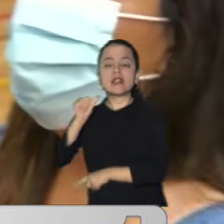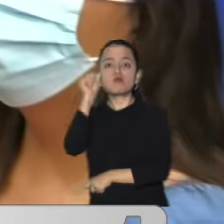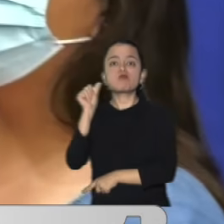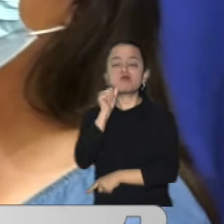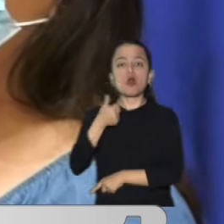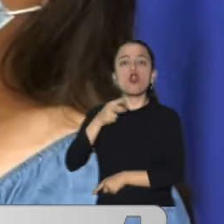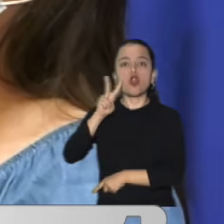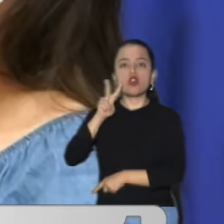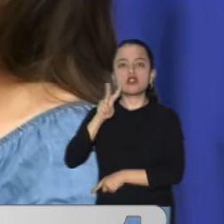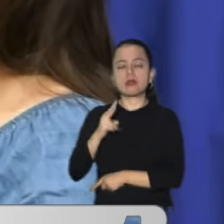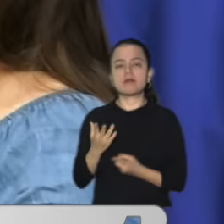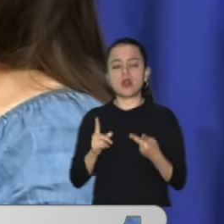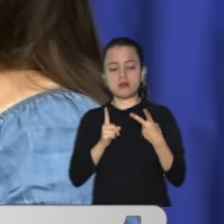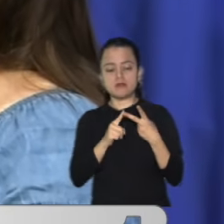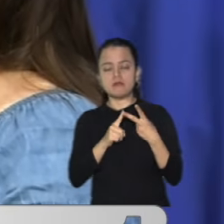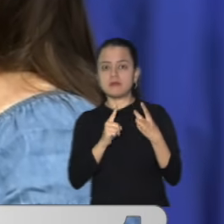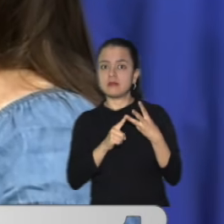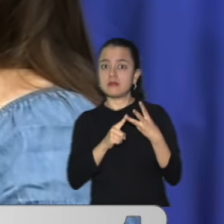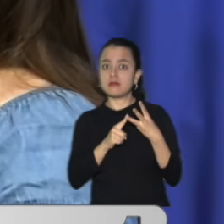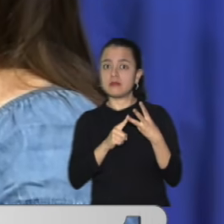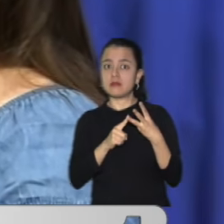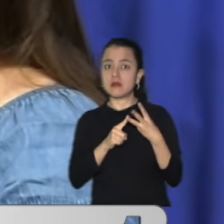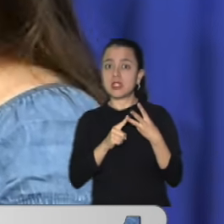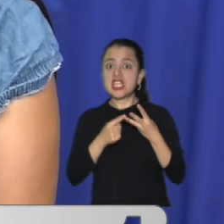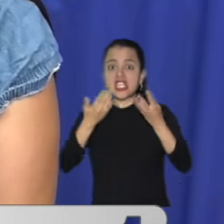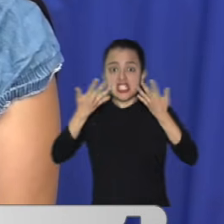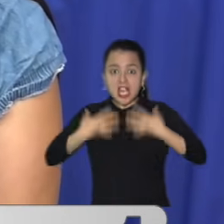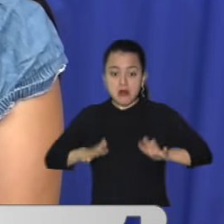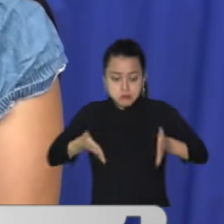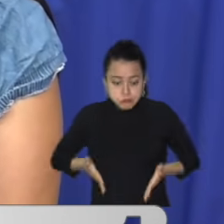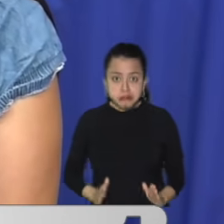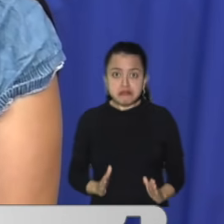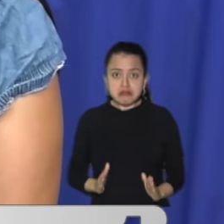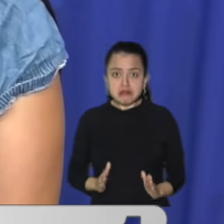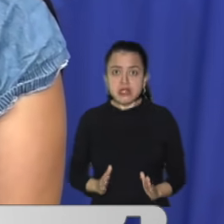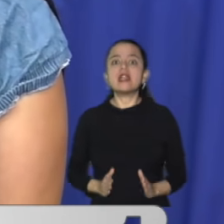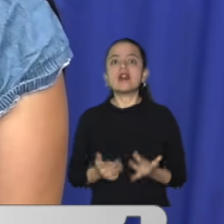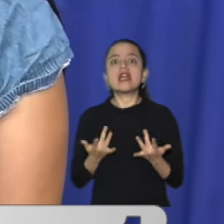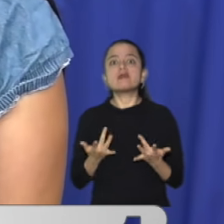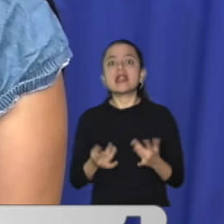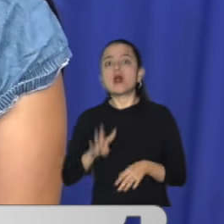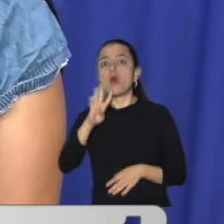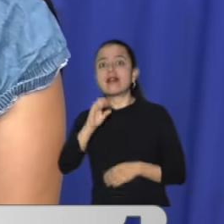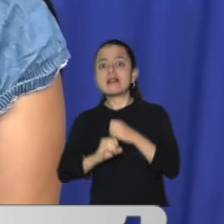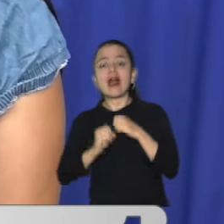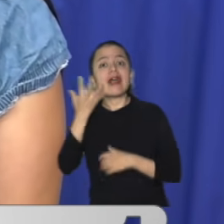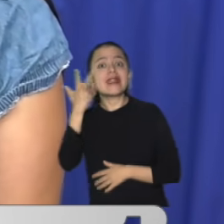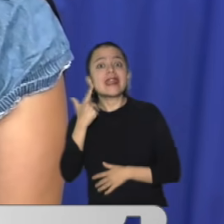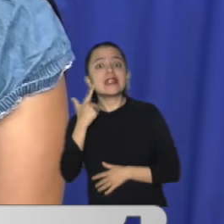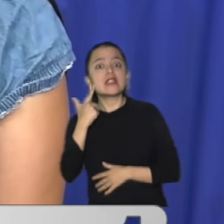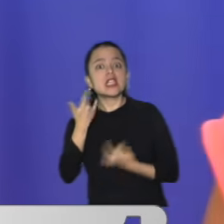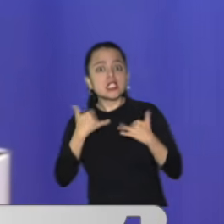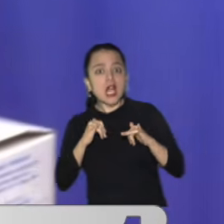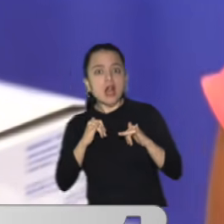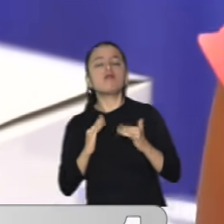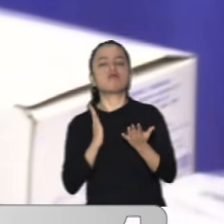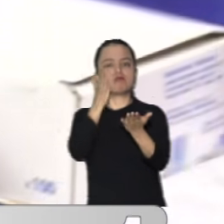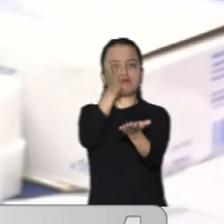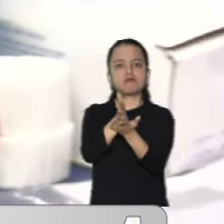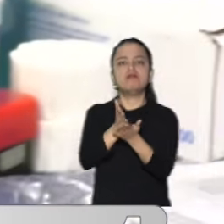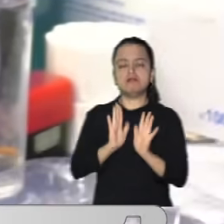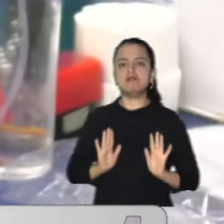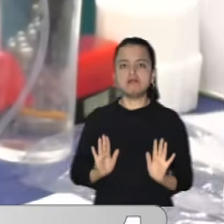también aquellas que estén en posparto de 40 días. Estos son los requisitos que ha dado el Ministerio de Salud. Sin embargo, también